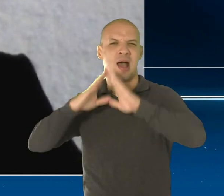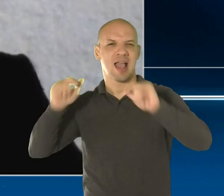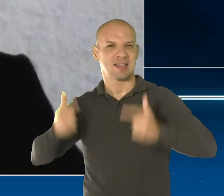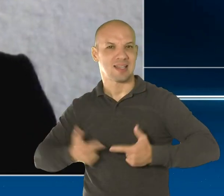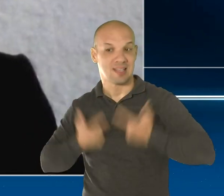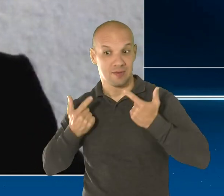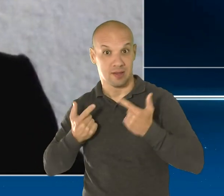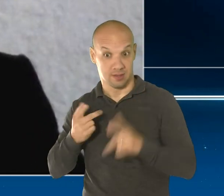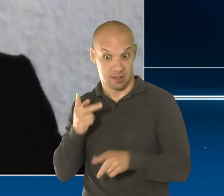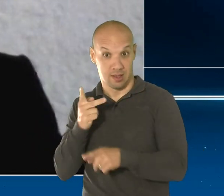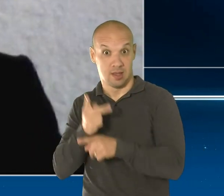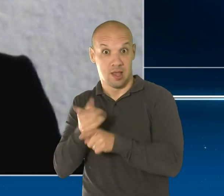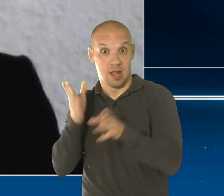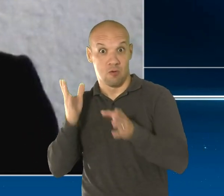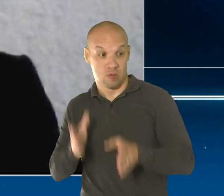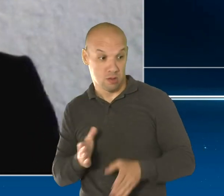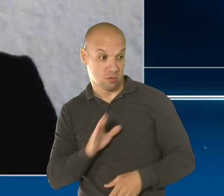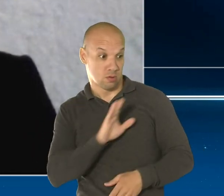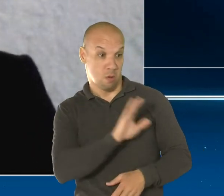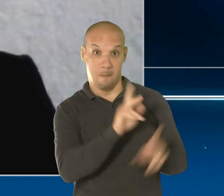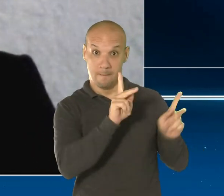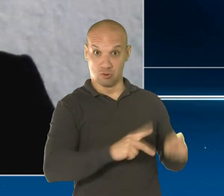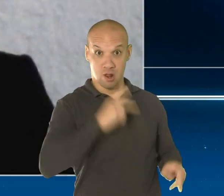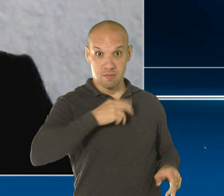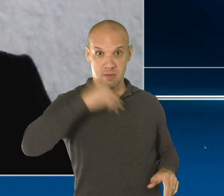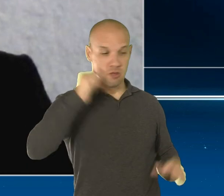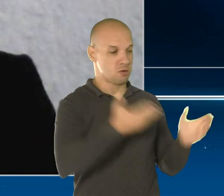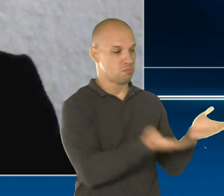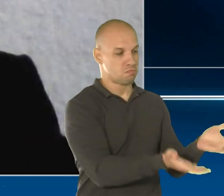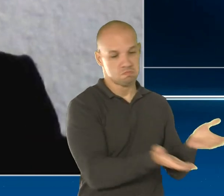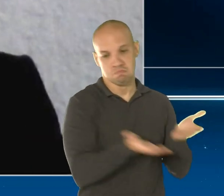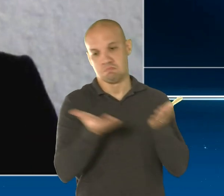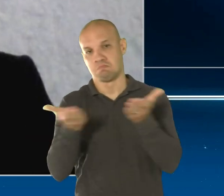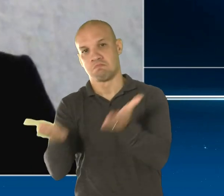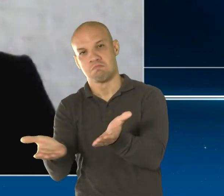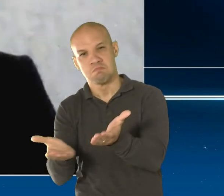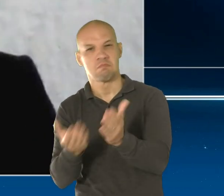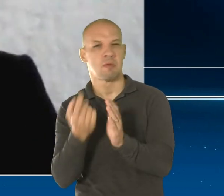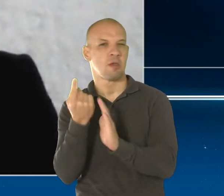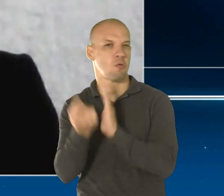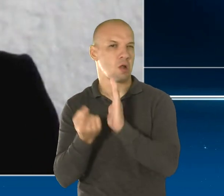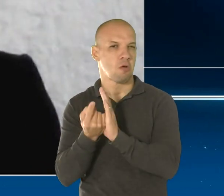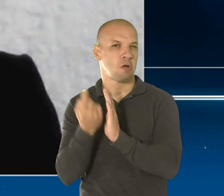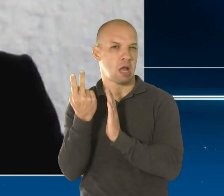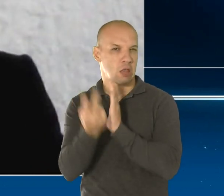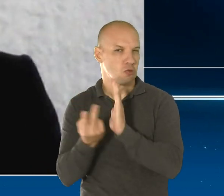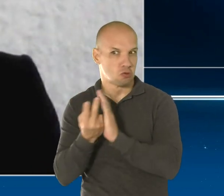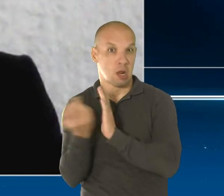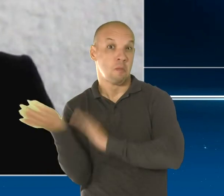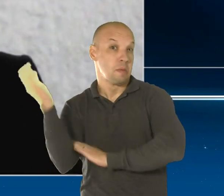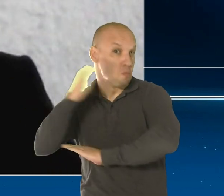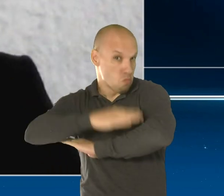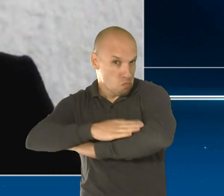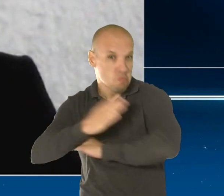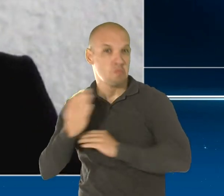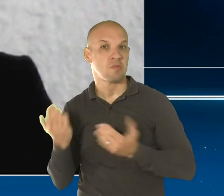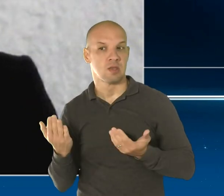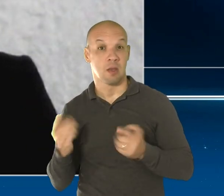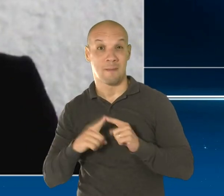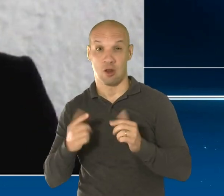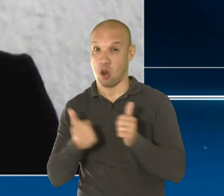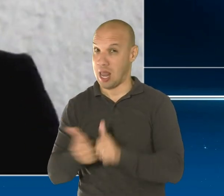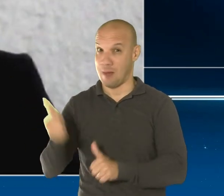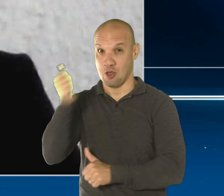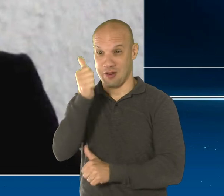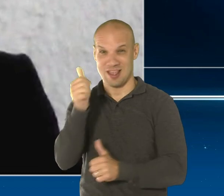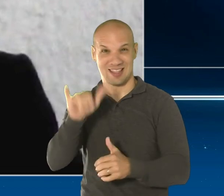pudiera mandar o llevar a su adulto mayor por unas horas o algún día, pero la mayoría de estas casas de día tienen